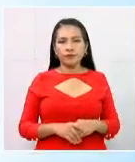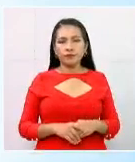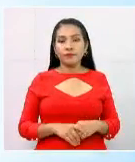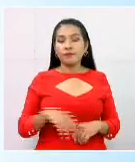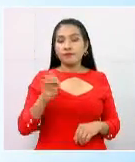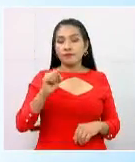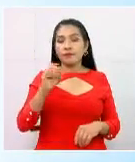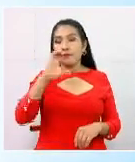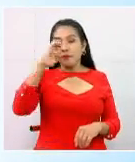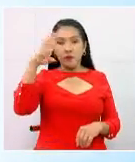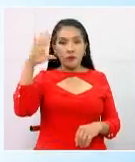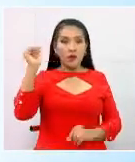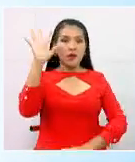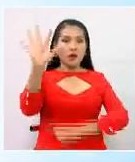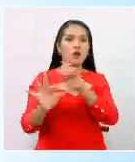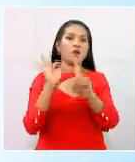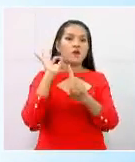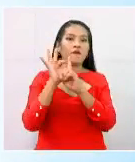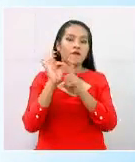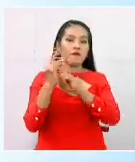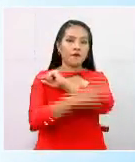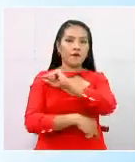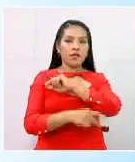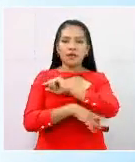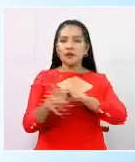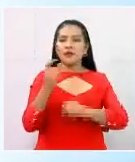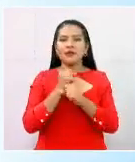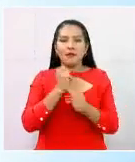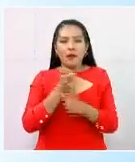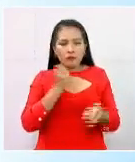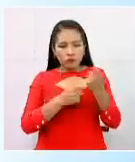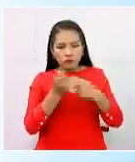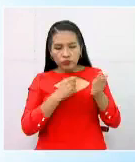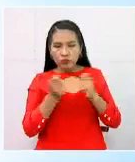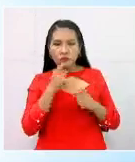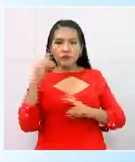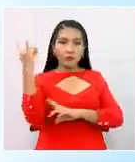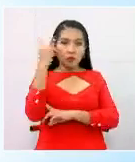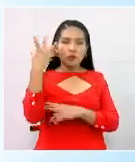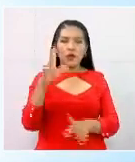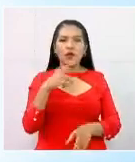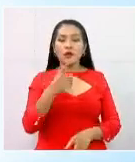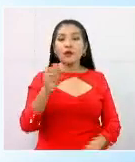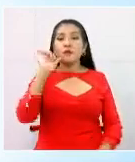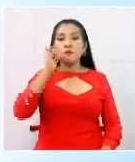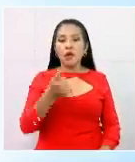Y en Cochabamba, la Confederación Nacional de Gremiales de Bolivia indicaron que el día de mañana